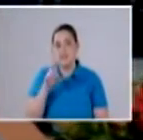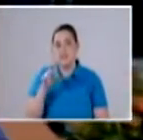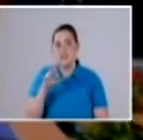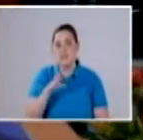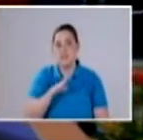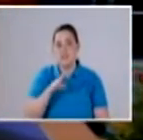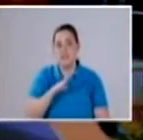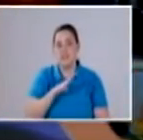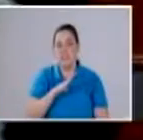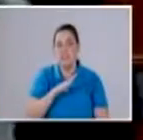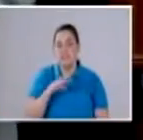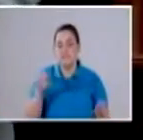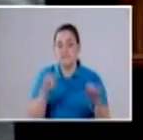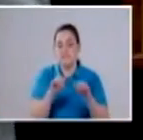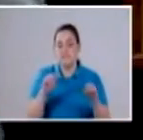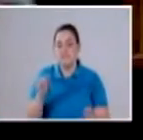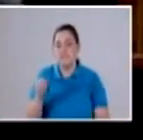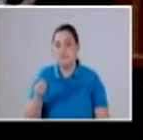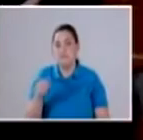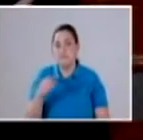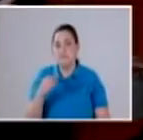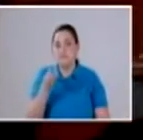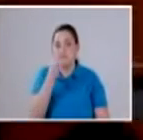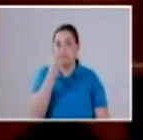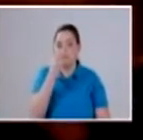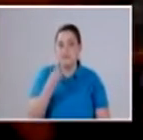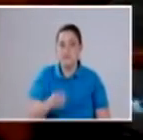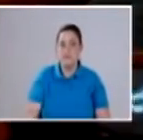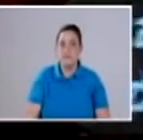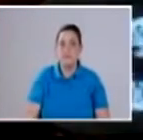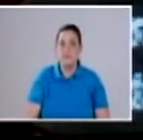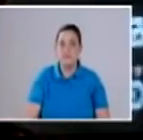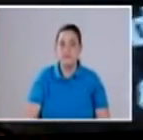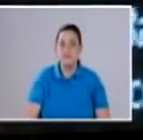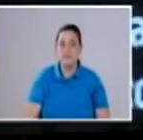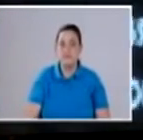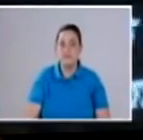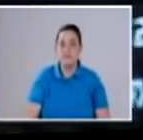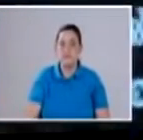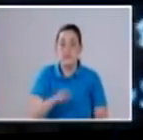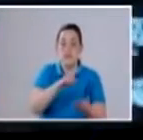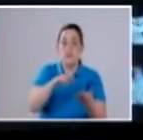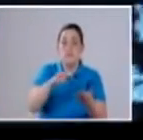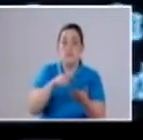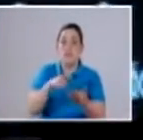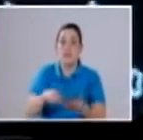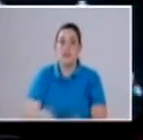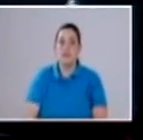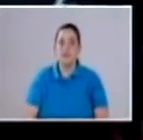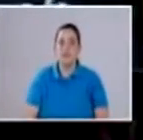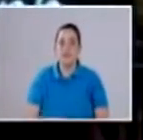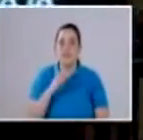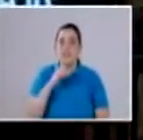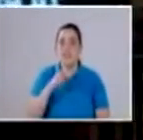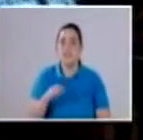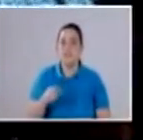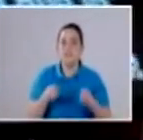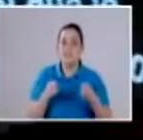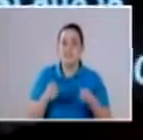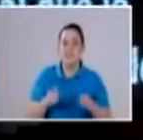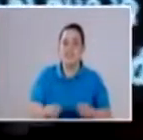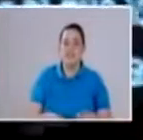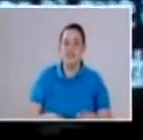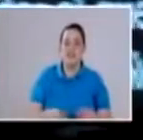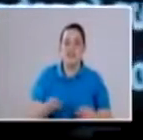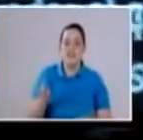comer y para la fiesta. Entonces votaron y dijeron que comieran huevos con tocino. Y entonces el